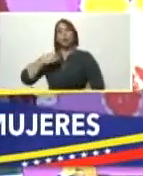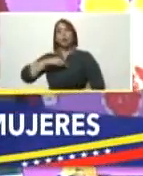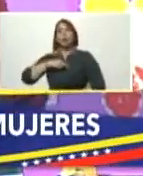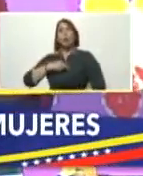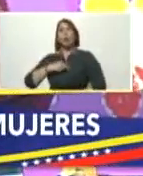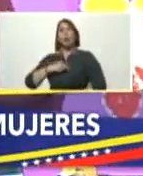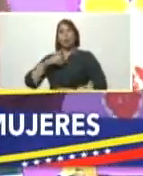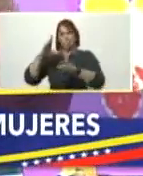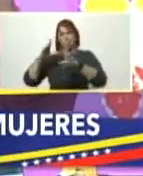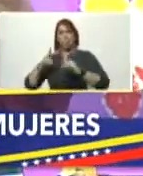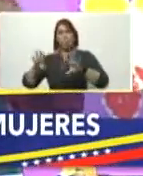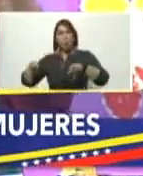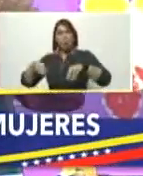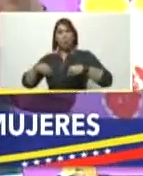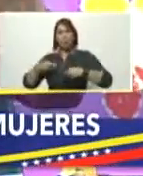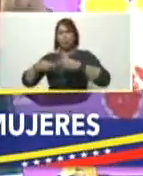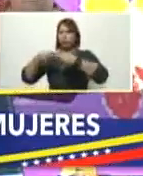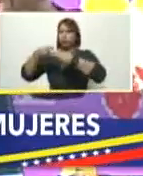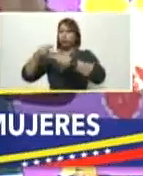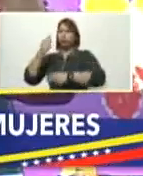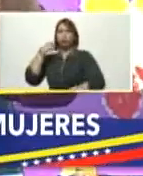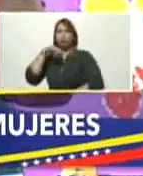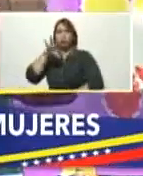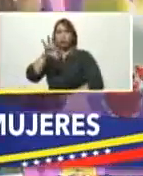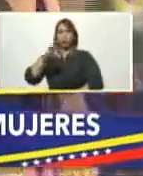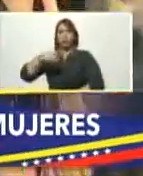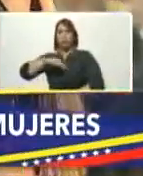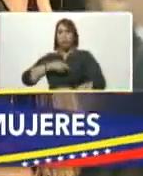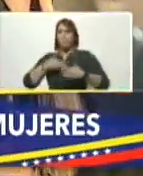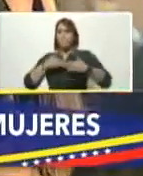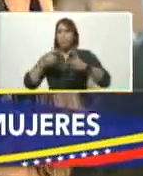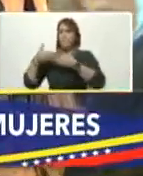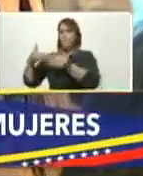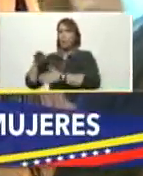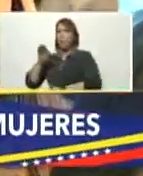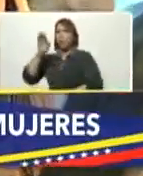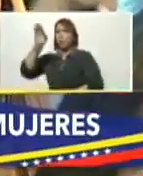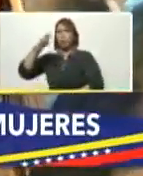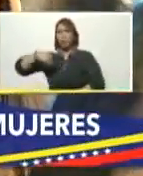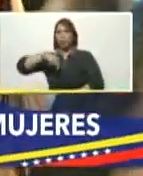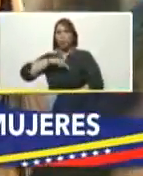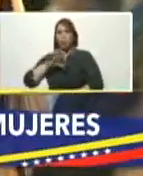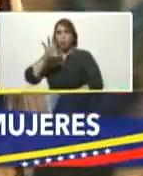seguir construyendo en este país, a las mujeres que estamos garantizando el futuro de nuestro país.